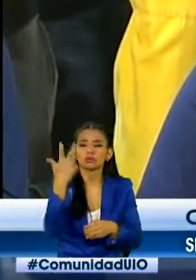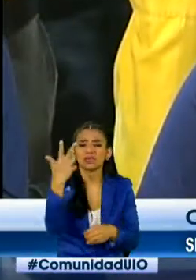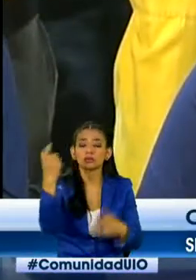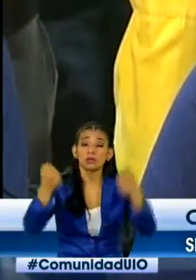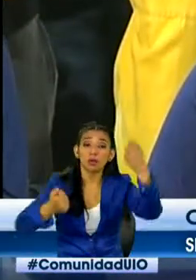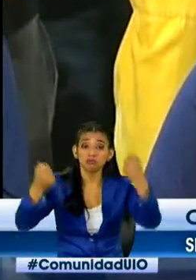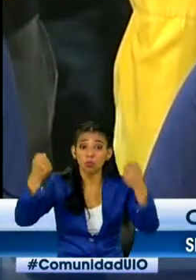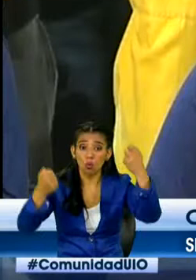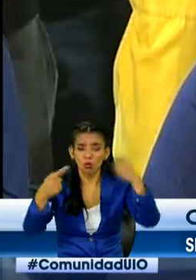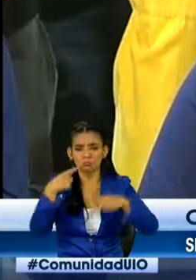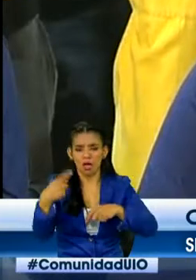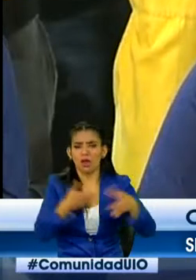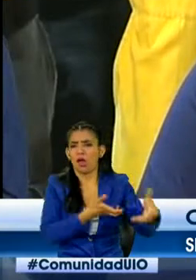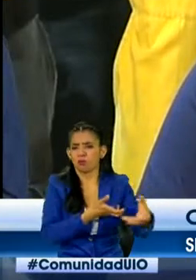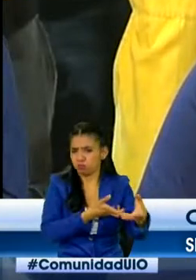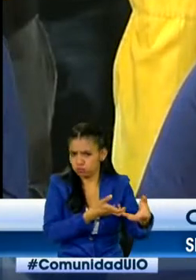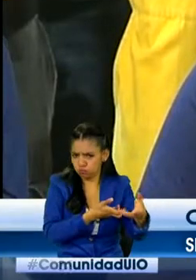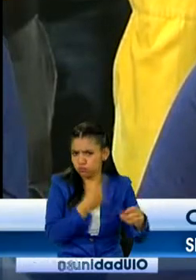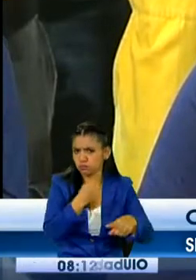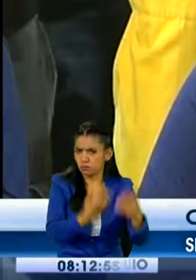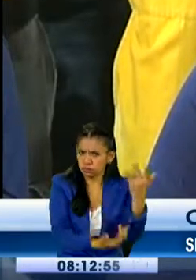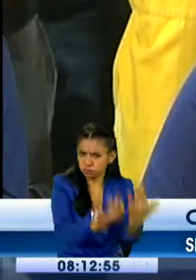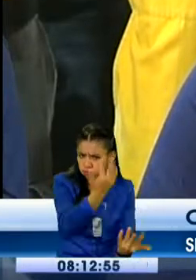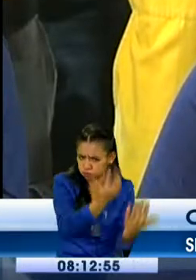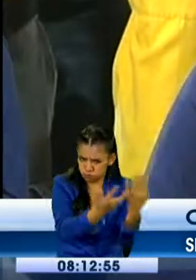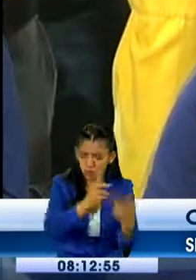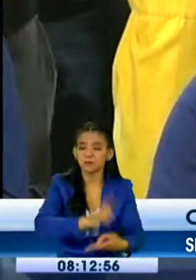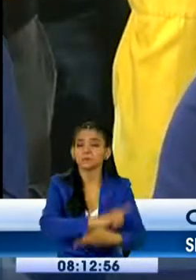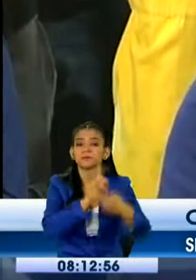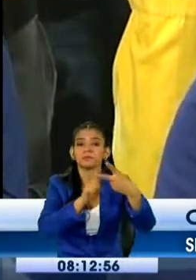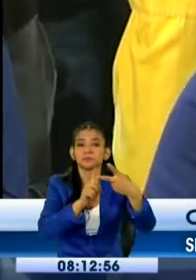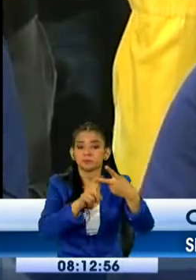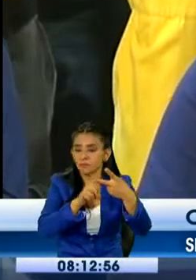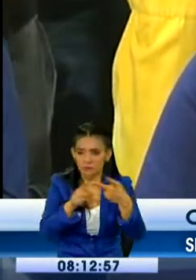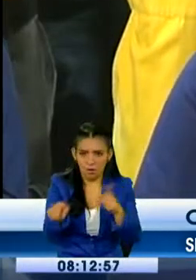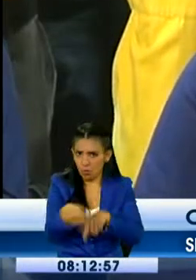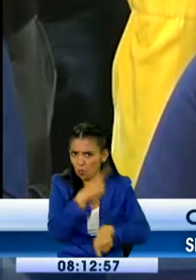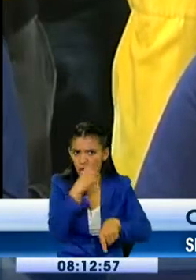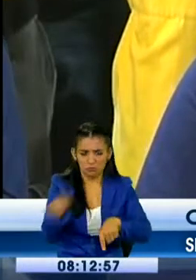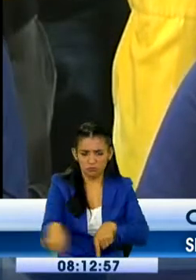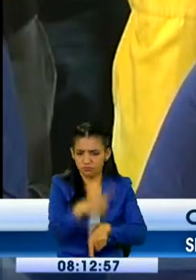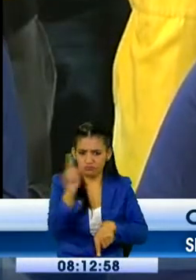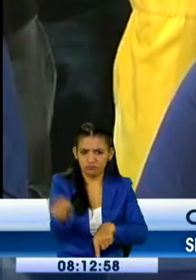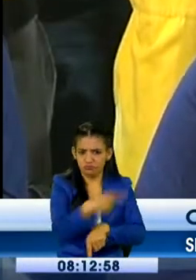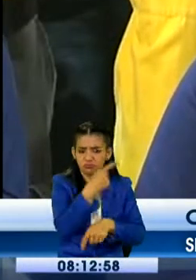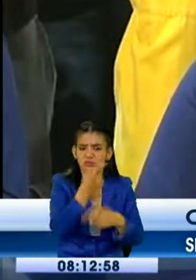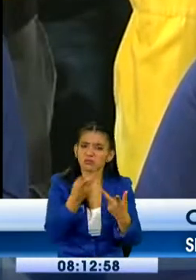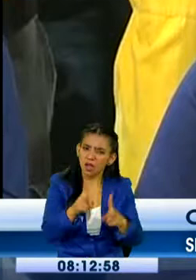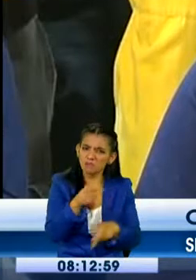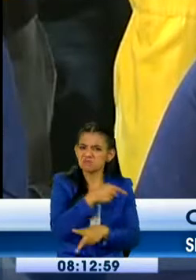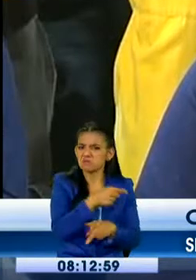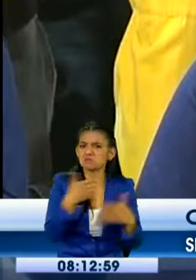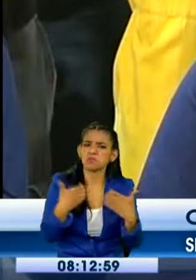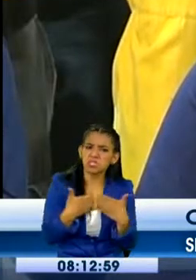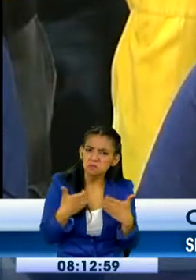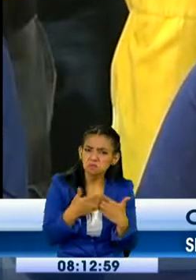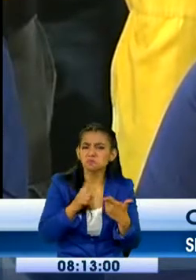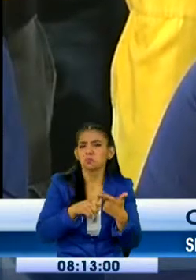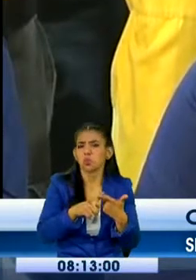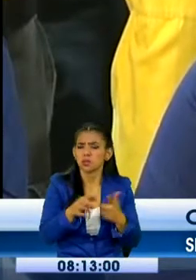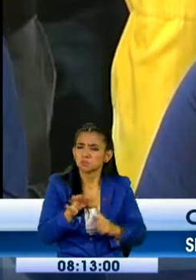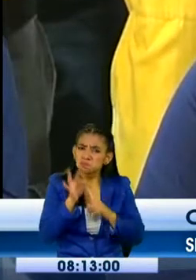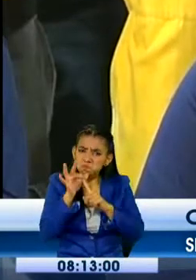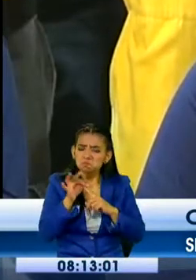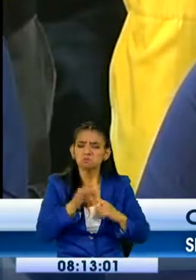de combate contra incendios de la institución, los mismos que van a llevar herramientas,